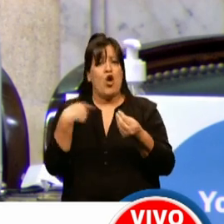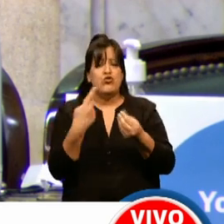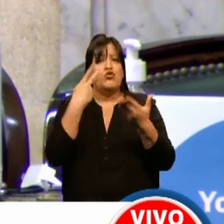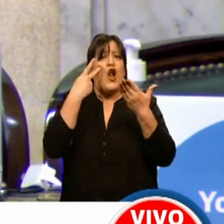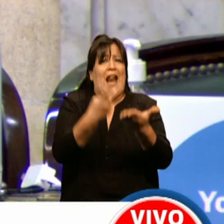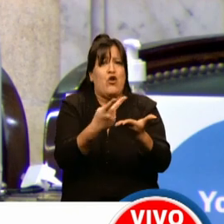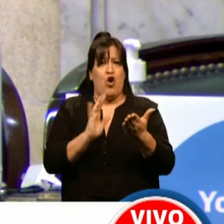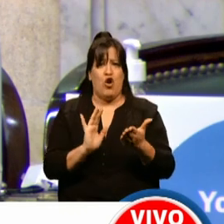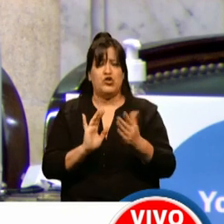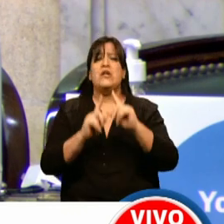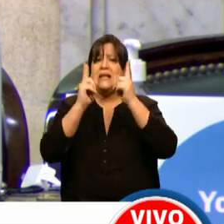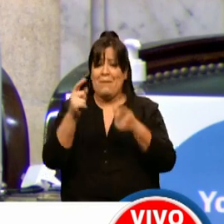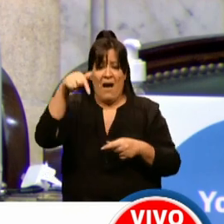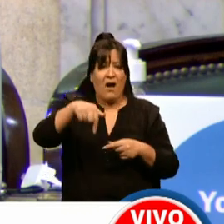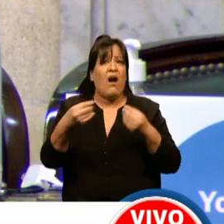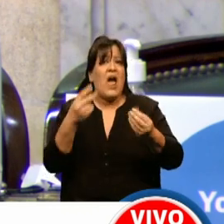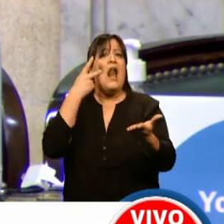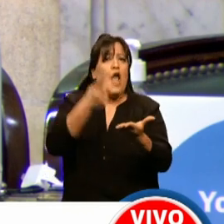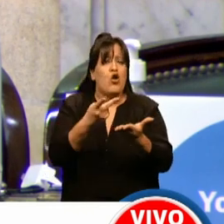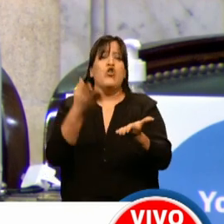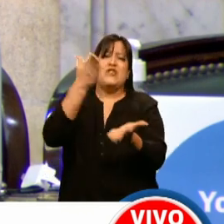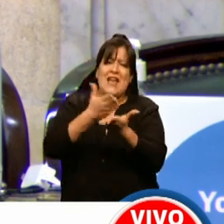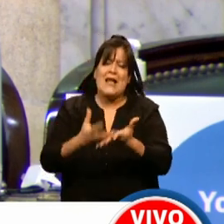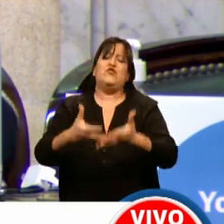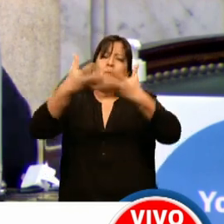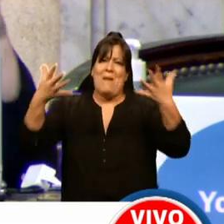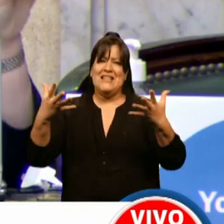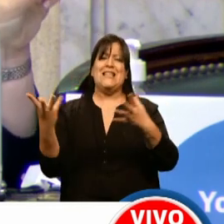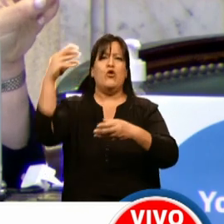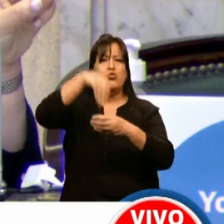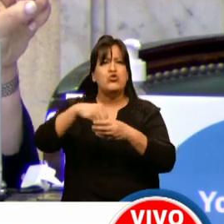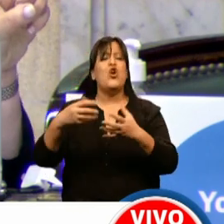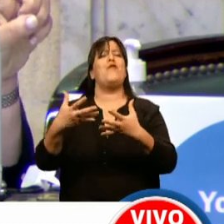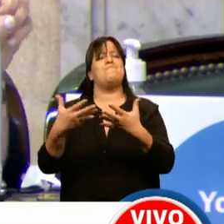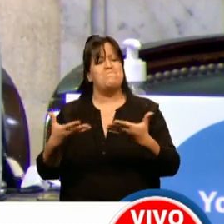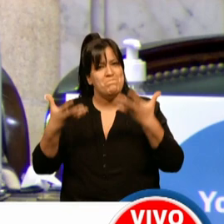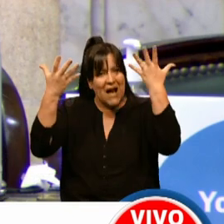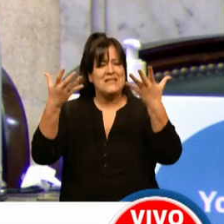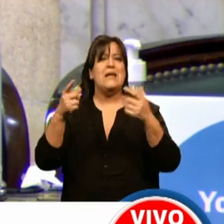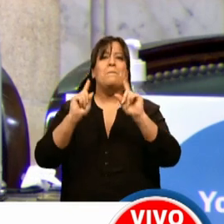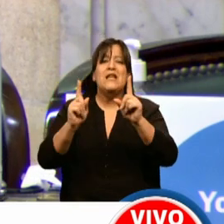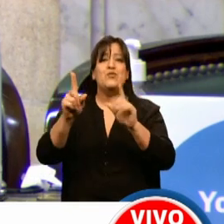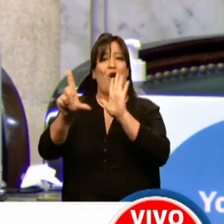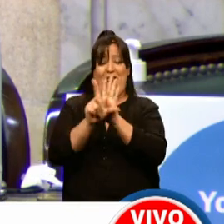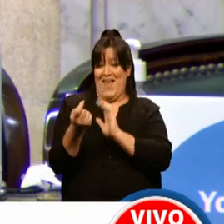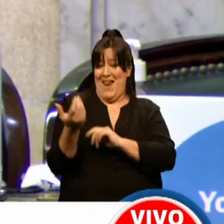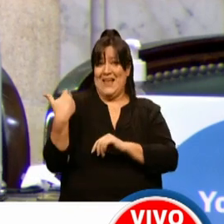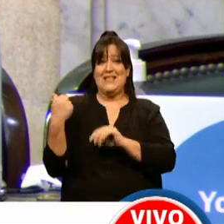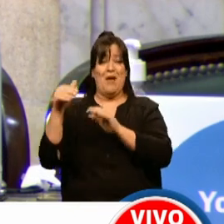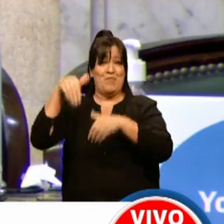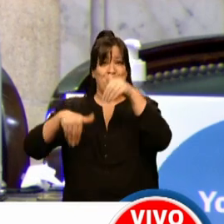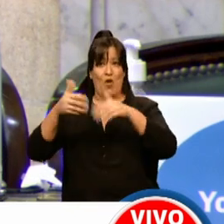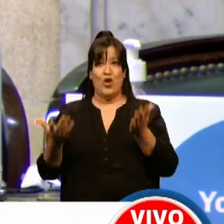también acá más derecho más inclusión como la ley que acabamos de votar